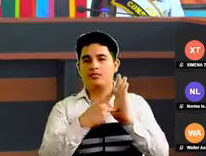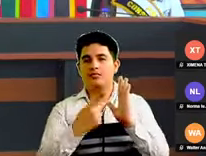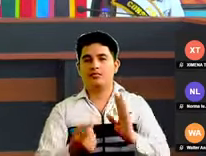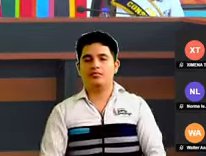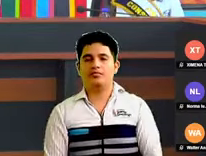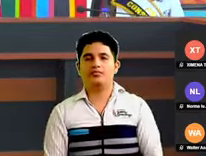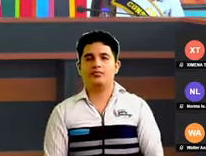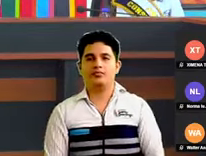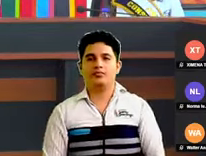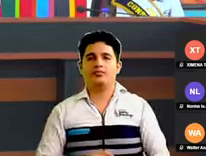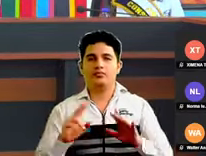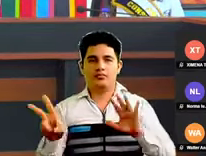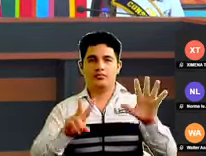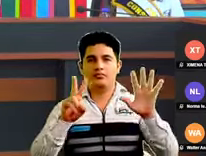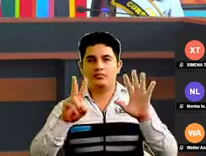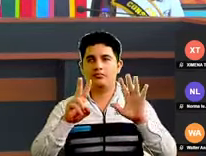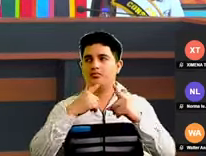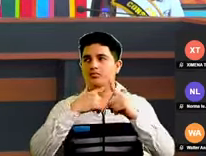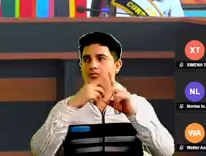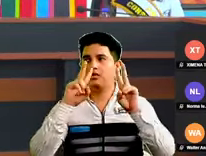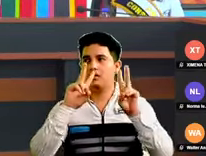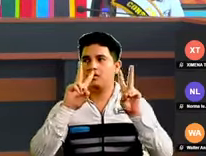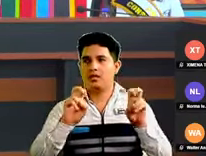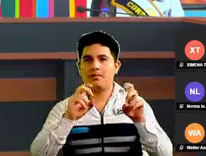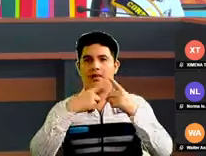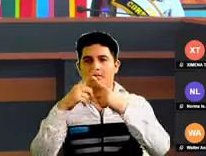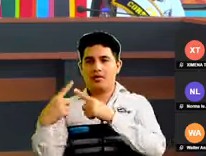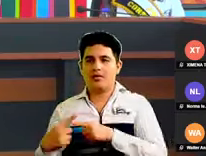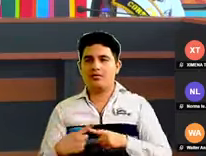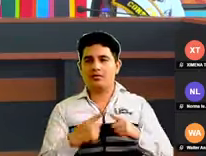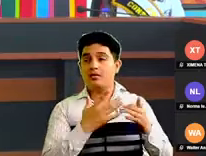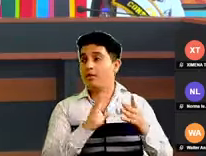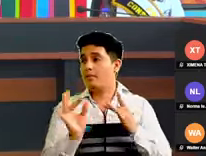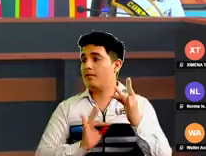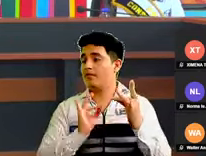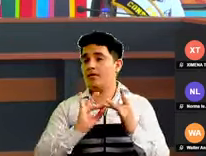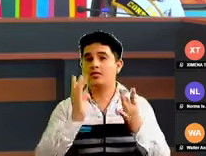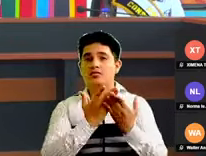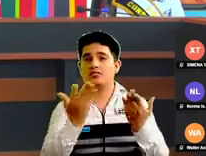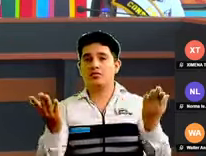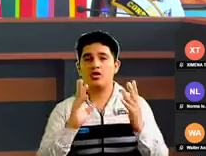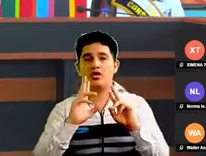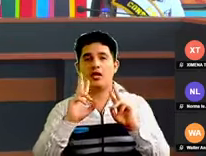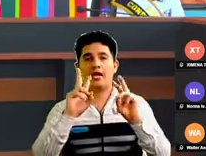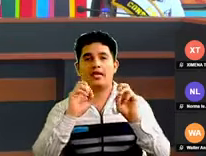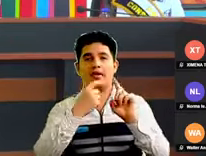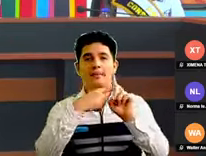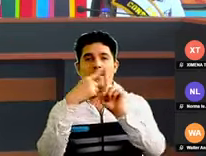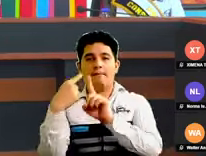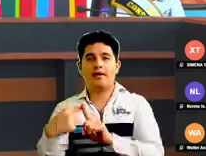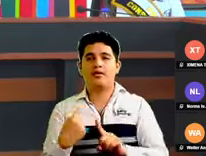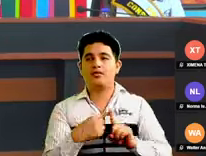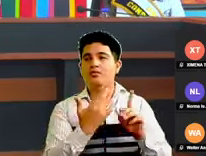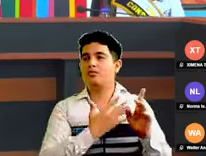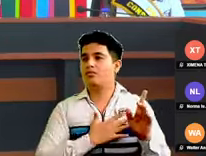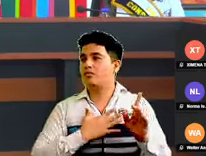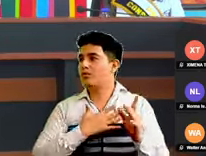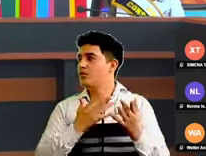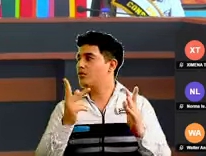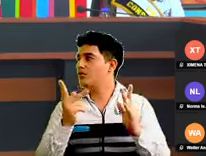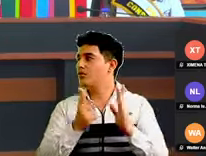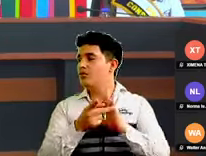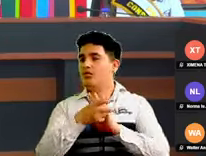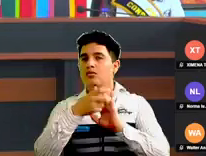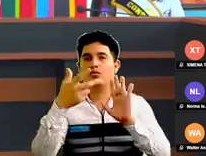día. Séptimo punto, asuntos varios. Perfecto, nos encontramos en asuntos varios. De pronto algún